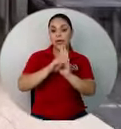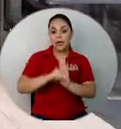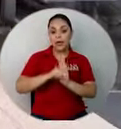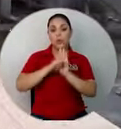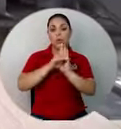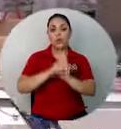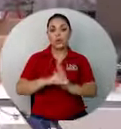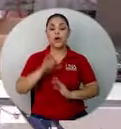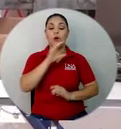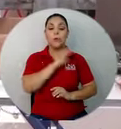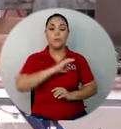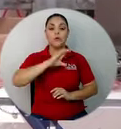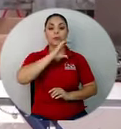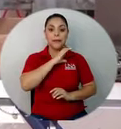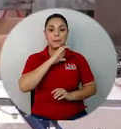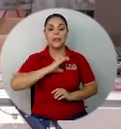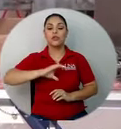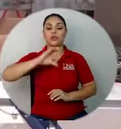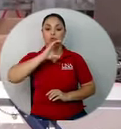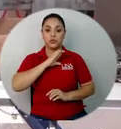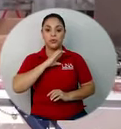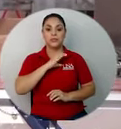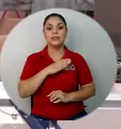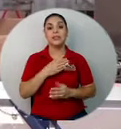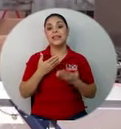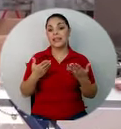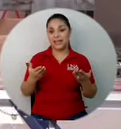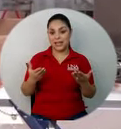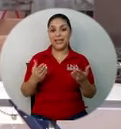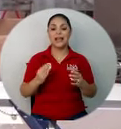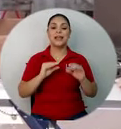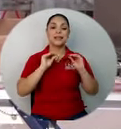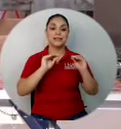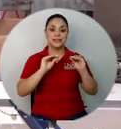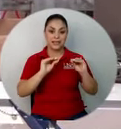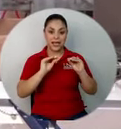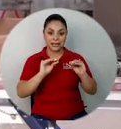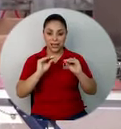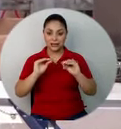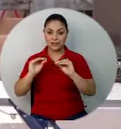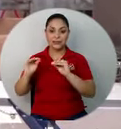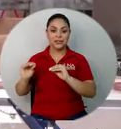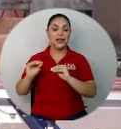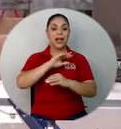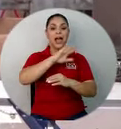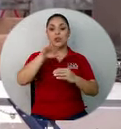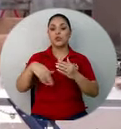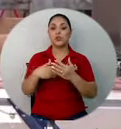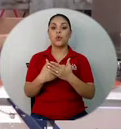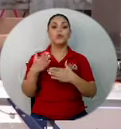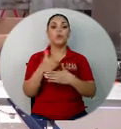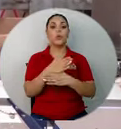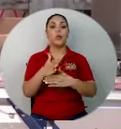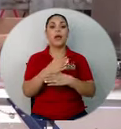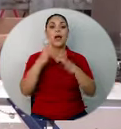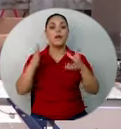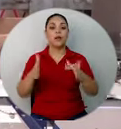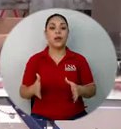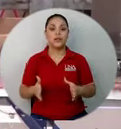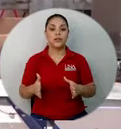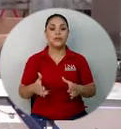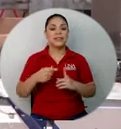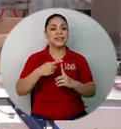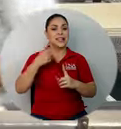serie de conductas y de comportamientos que le va a ir enseñando a todos los colaboradores, desde la